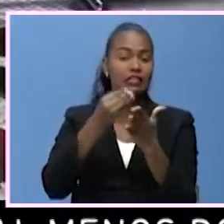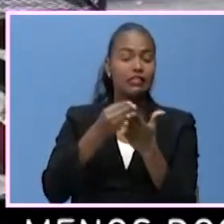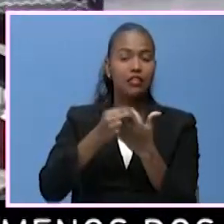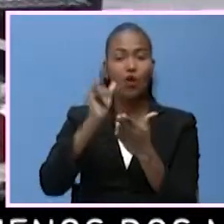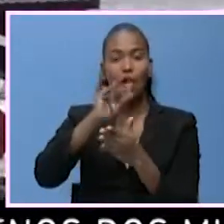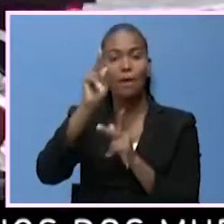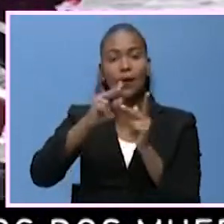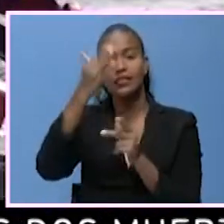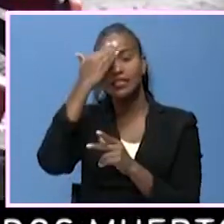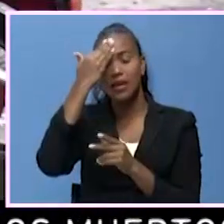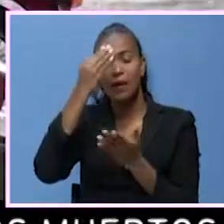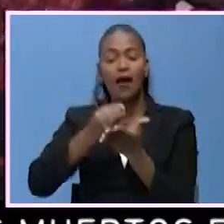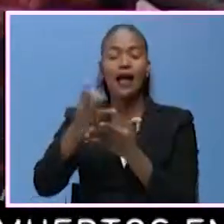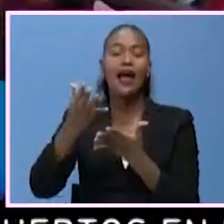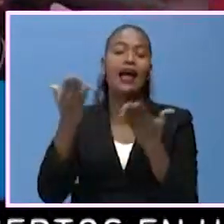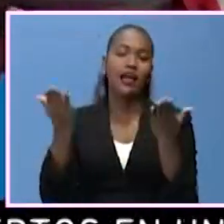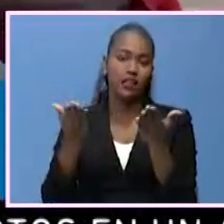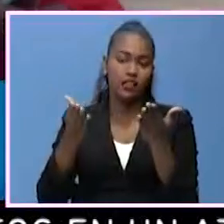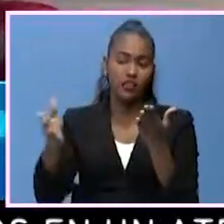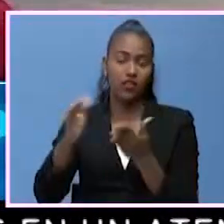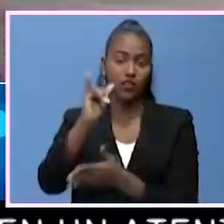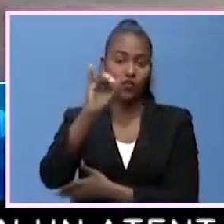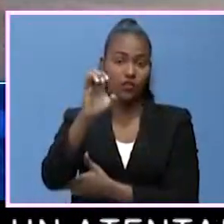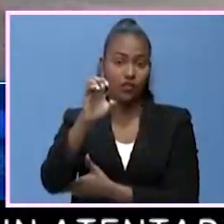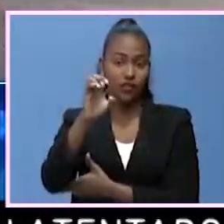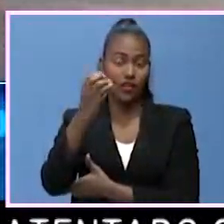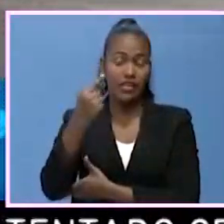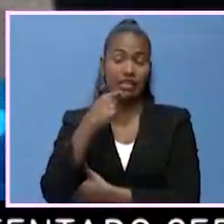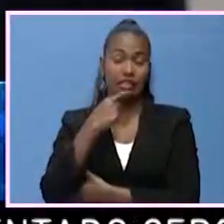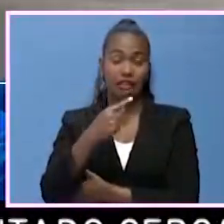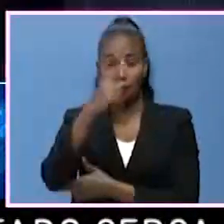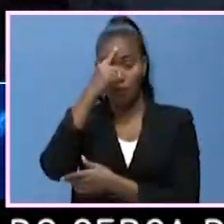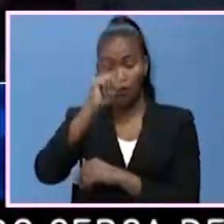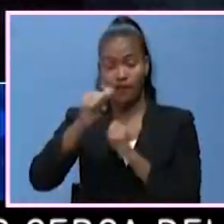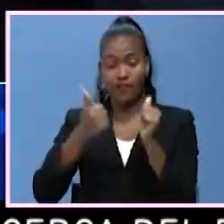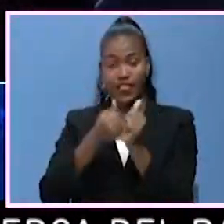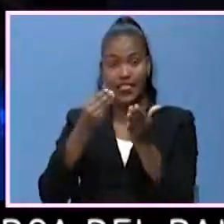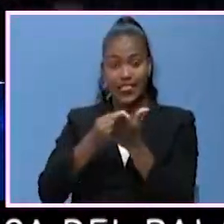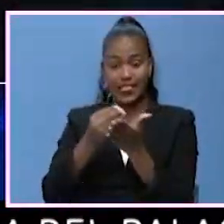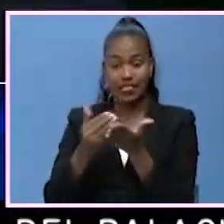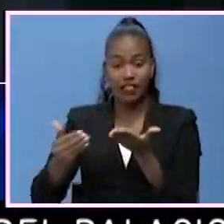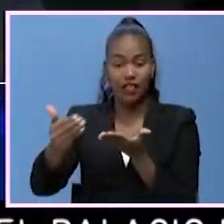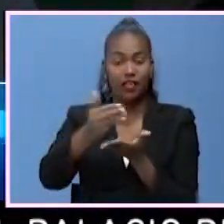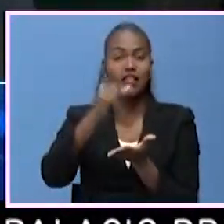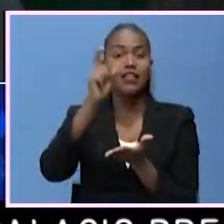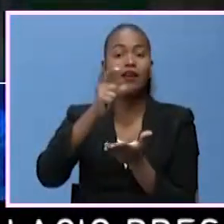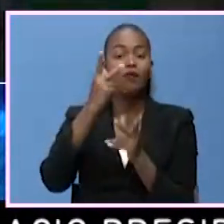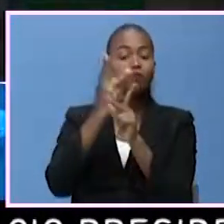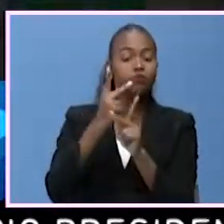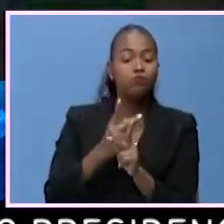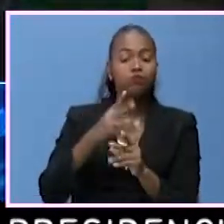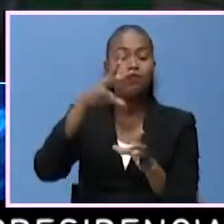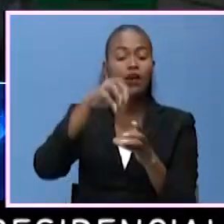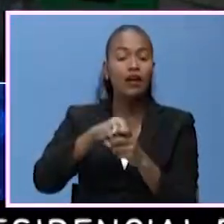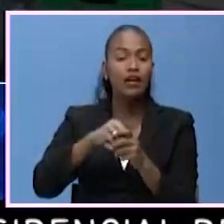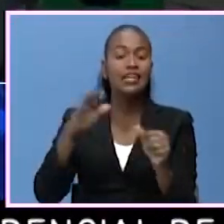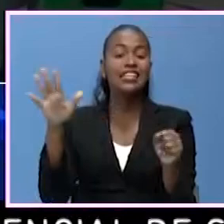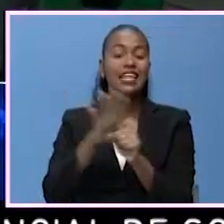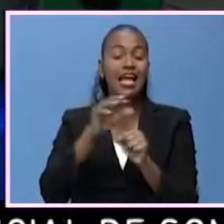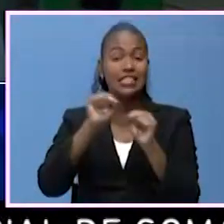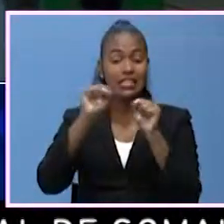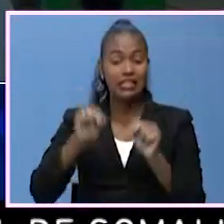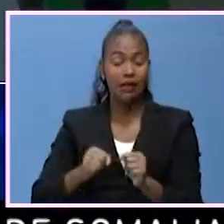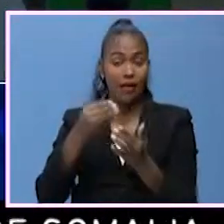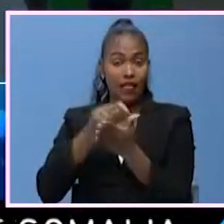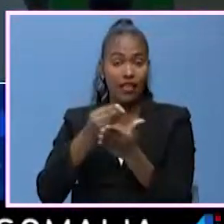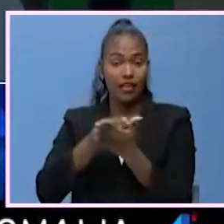gente sepa en qué. José Rijo Presbot estimó que por el lado de los ingresos hay que hacer una revisión integral total del sistema tributario